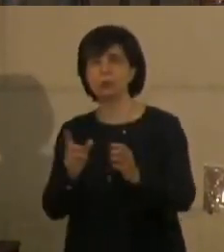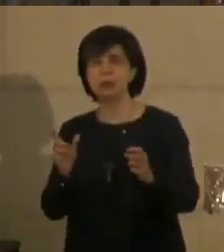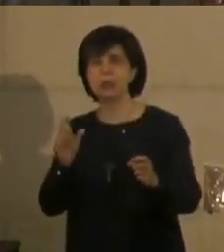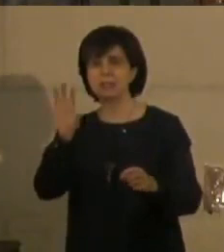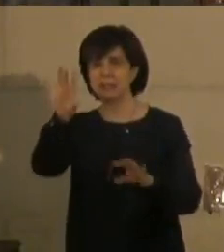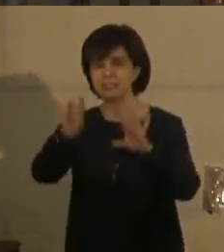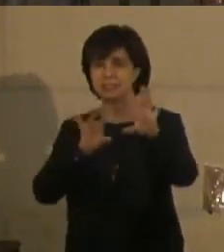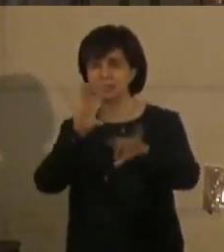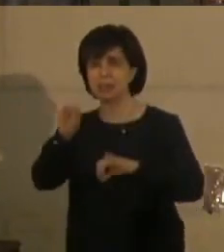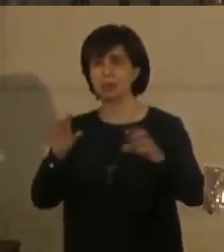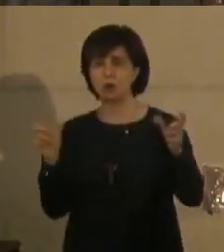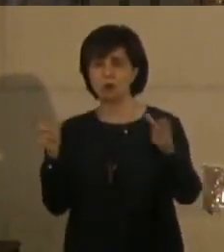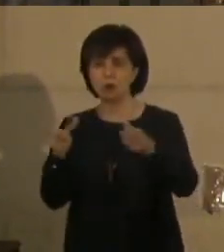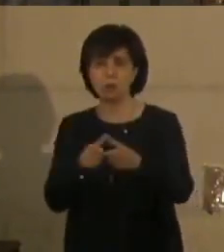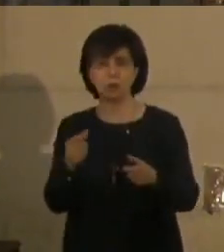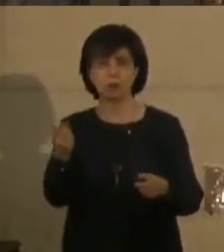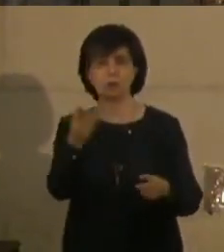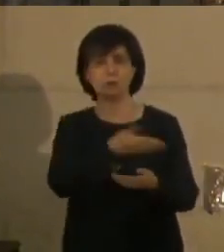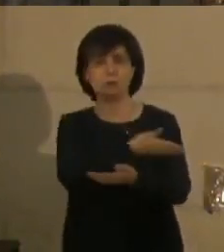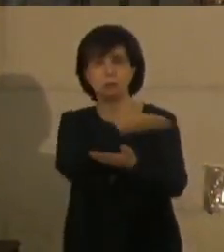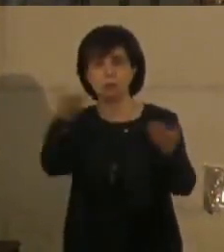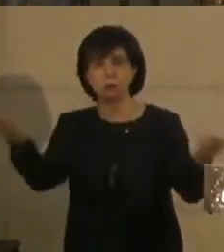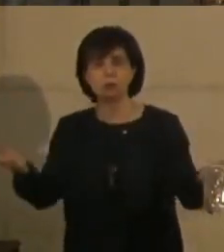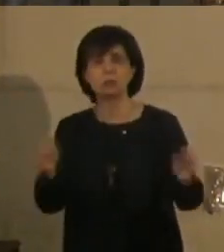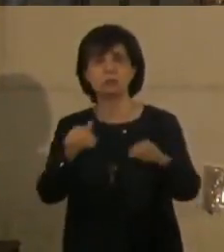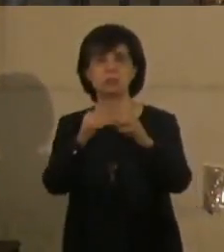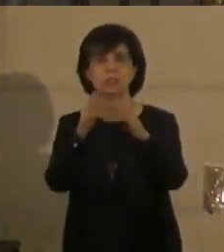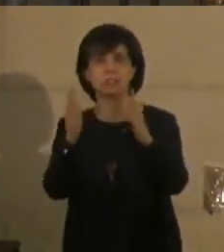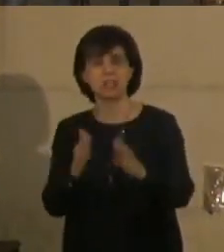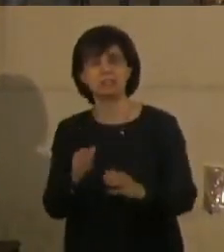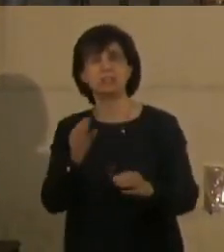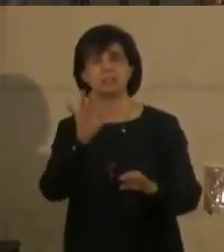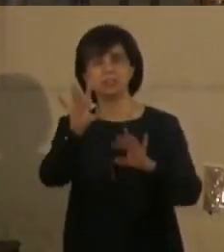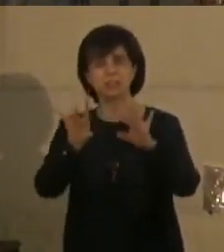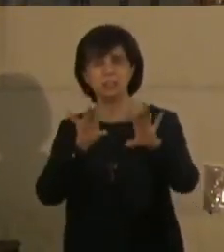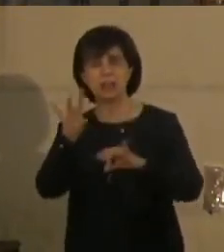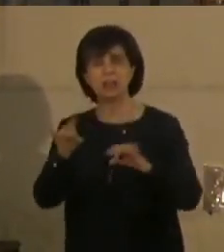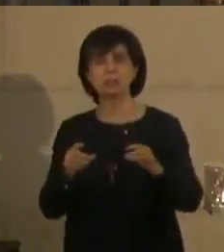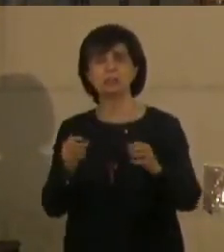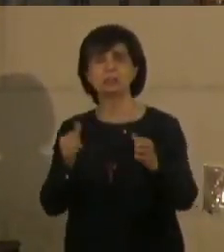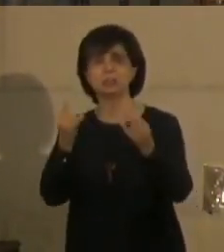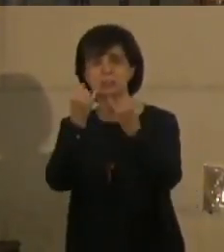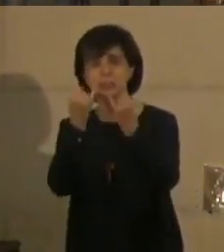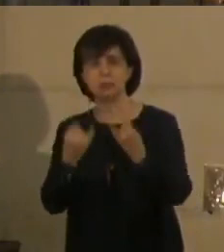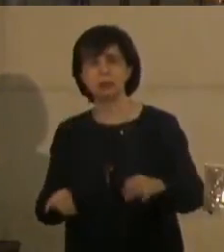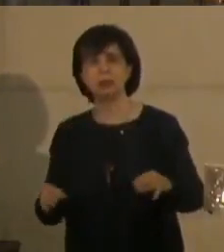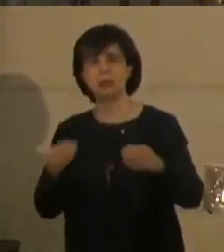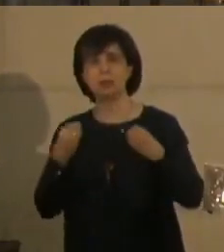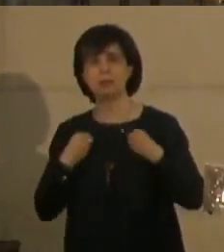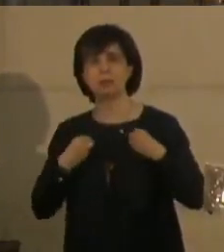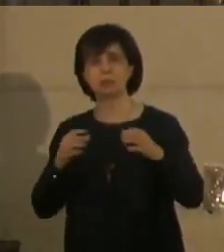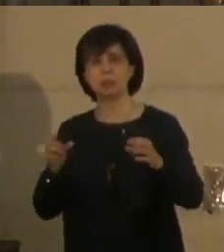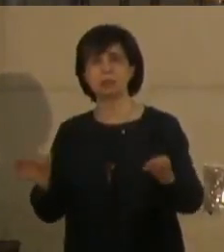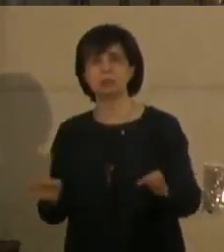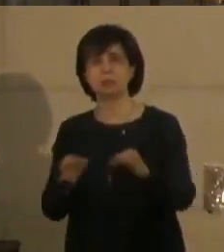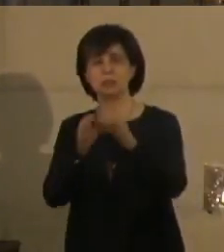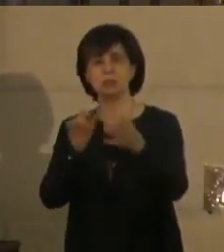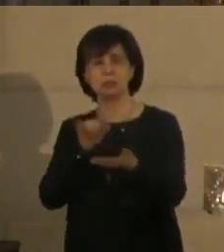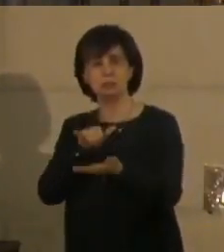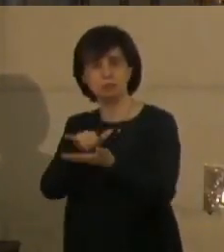grupo como todos nosotros, los que estáis ahí en vuestras casas celebrando y viviendo esta Eucaristía a través del